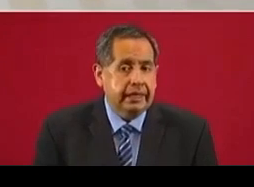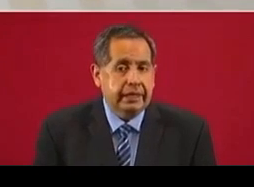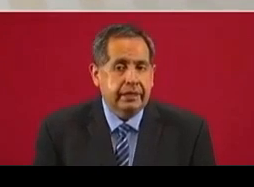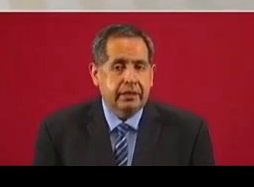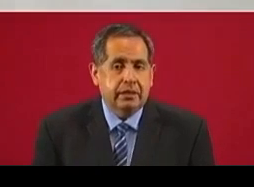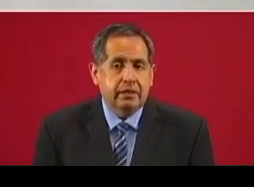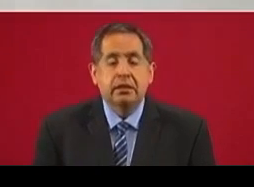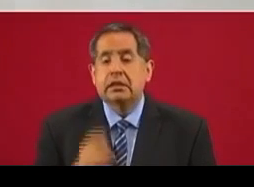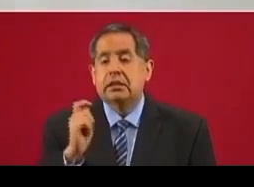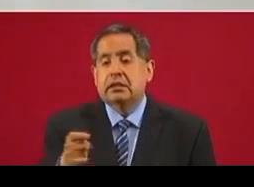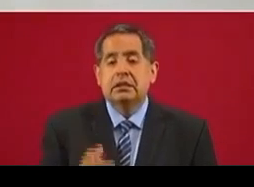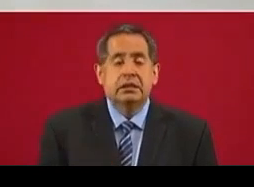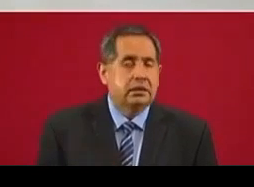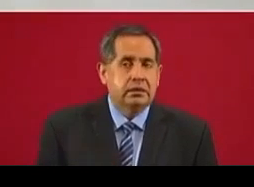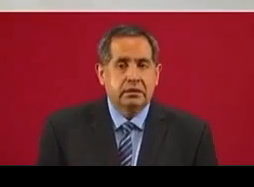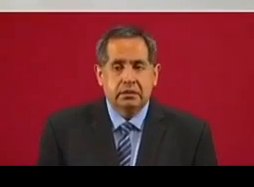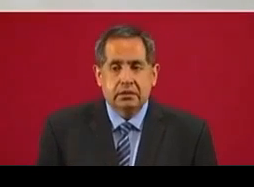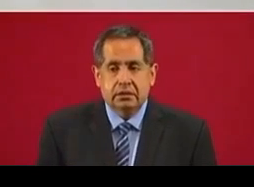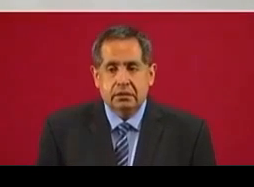nada de